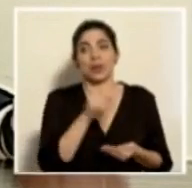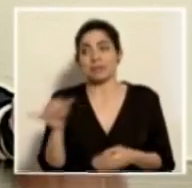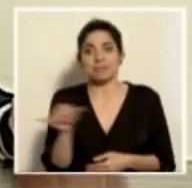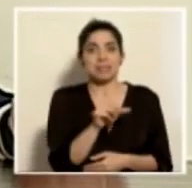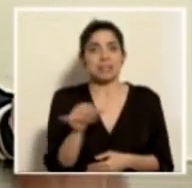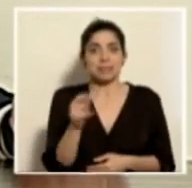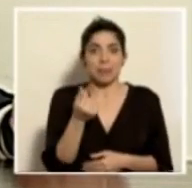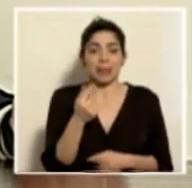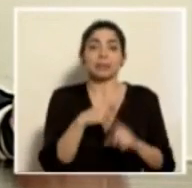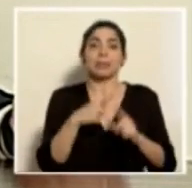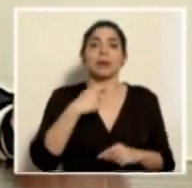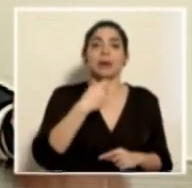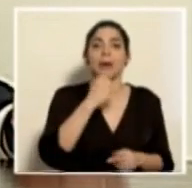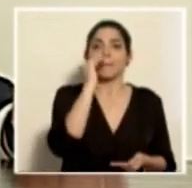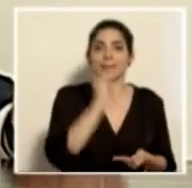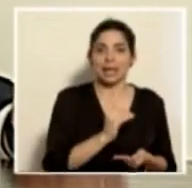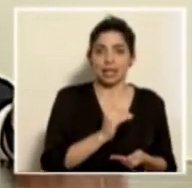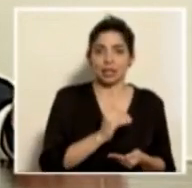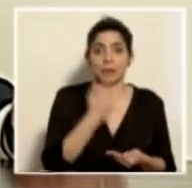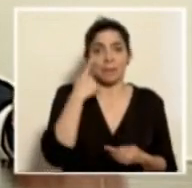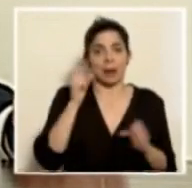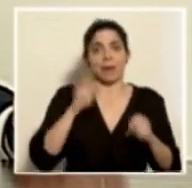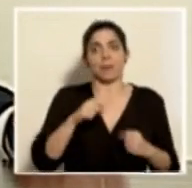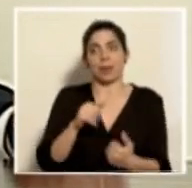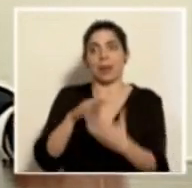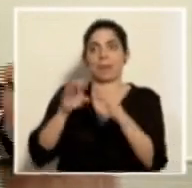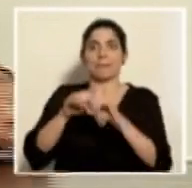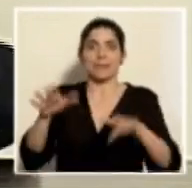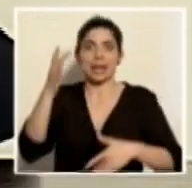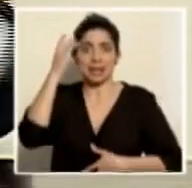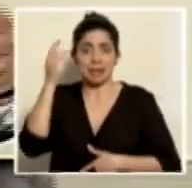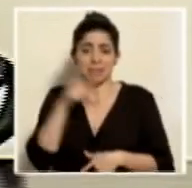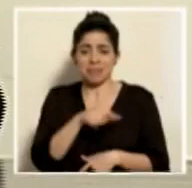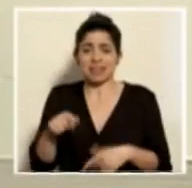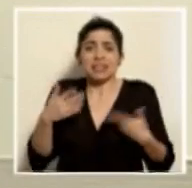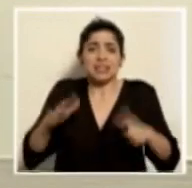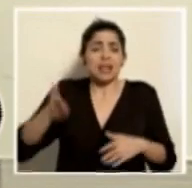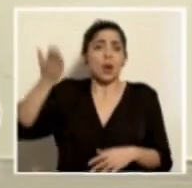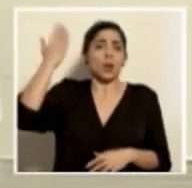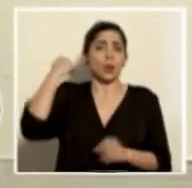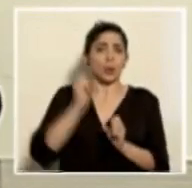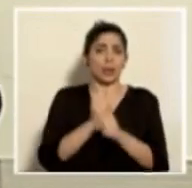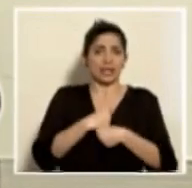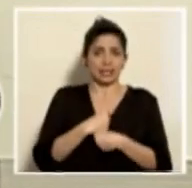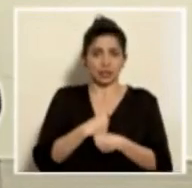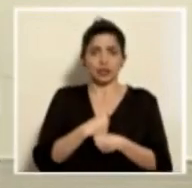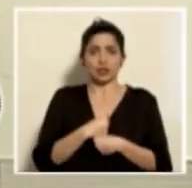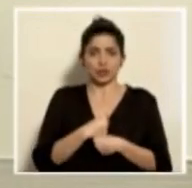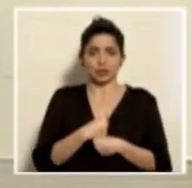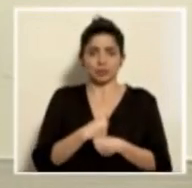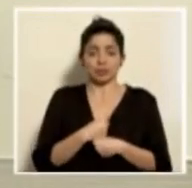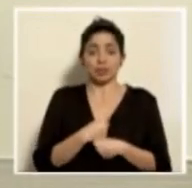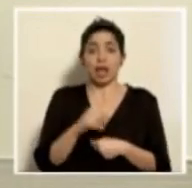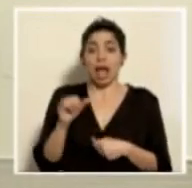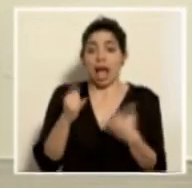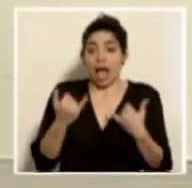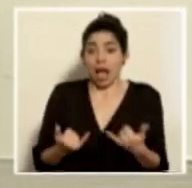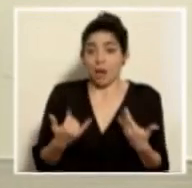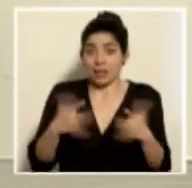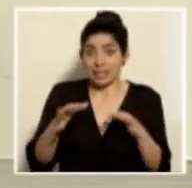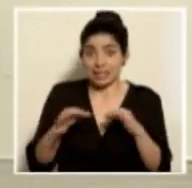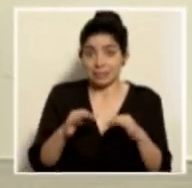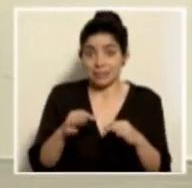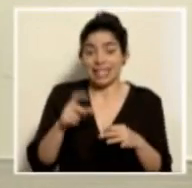y que ya están ahí. Son acciones hechas, no les estoy hablando, y ahora, como hemos dicho, necesitamos